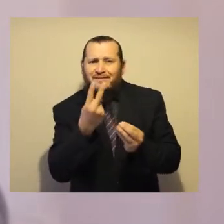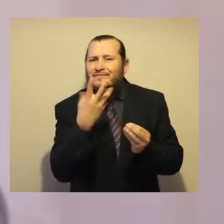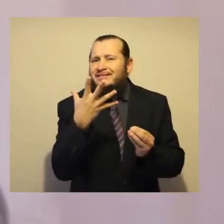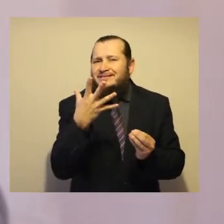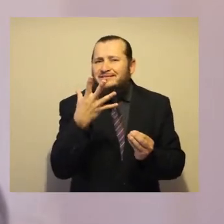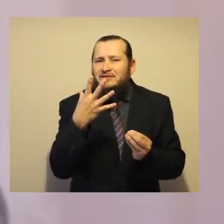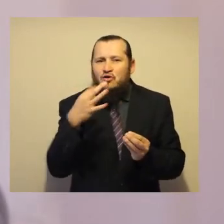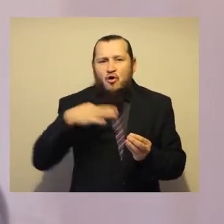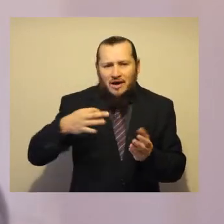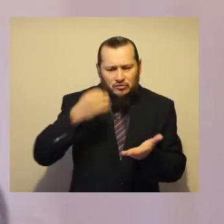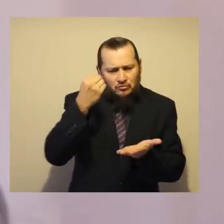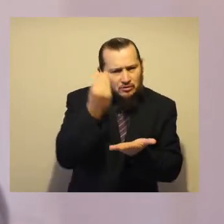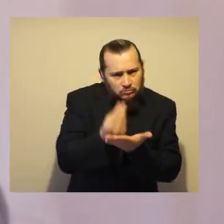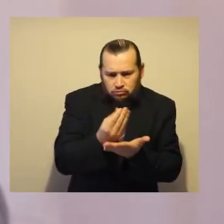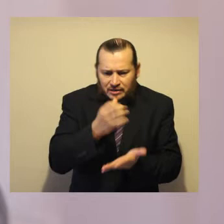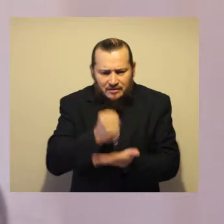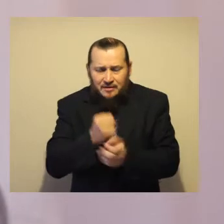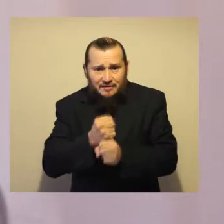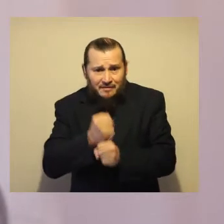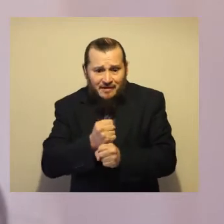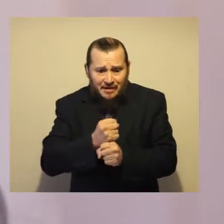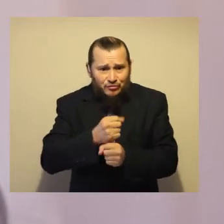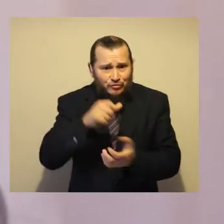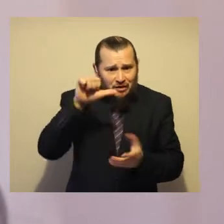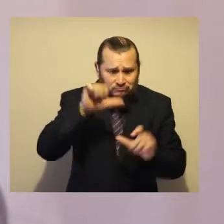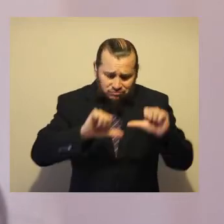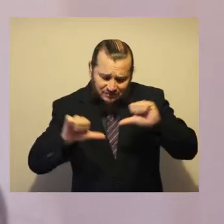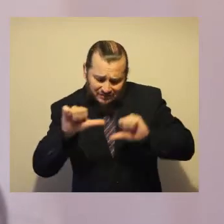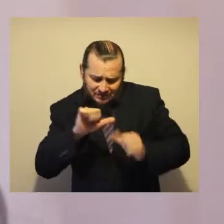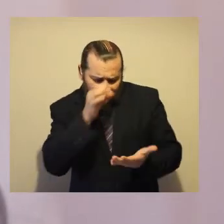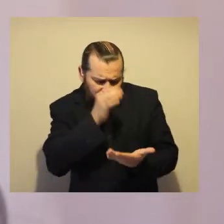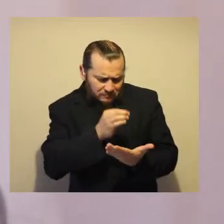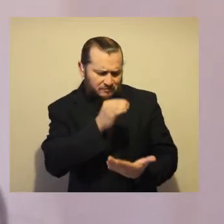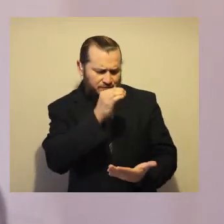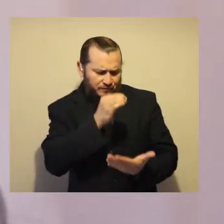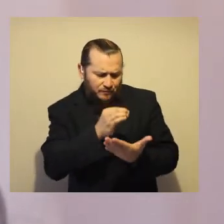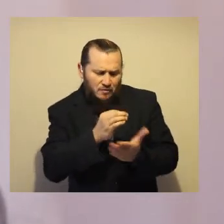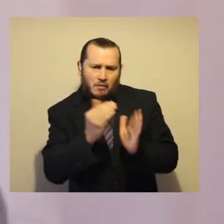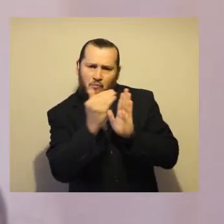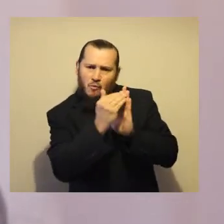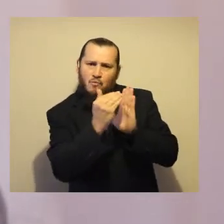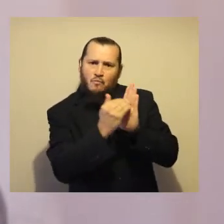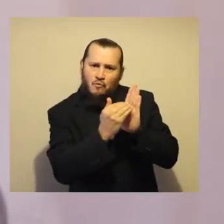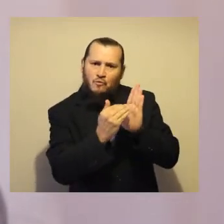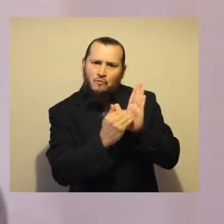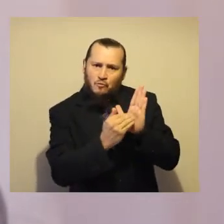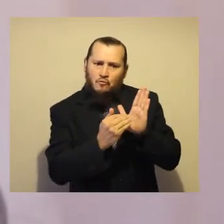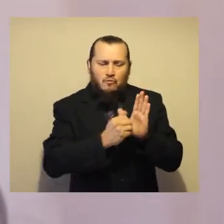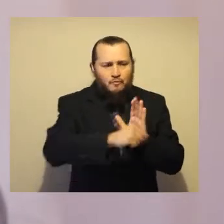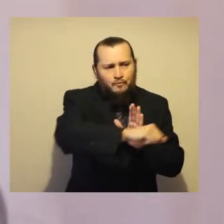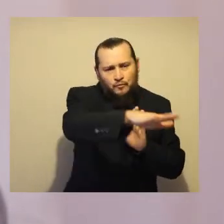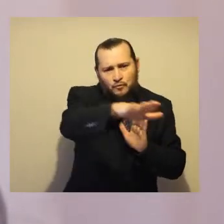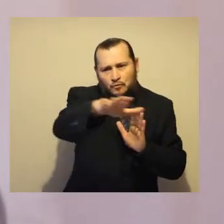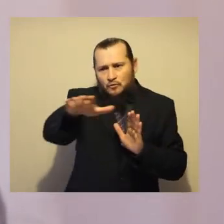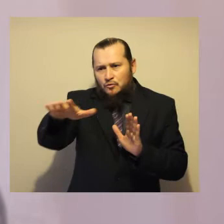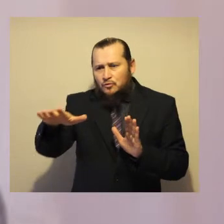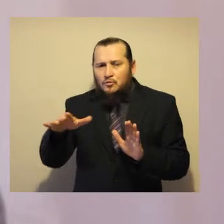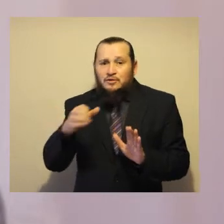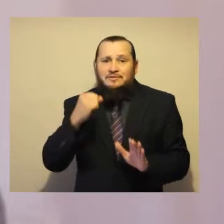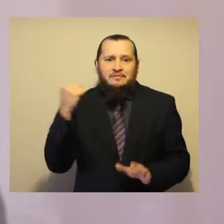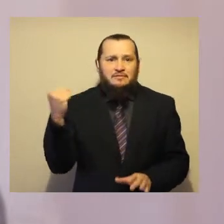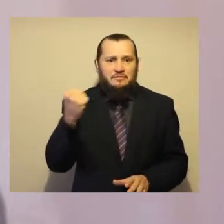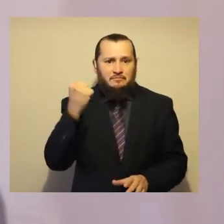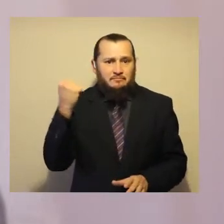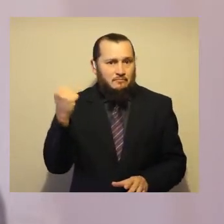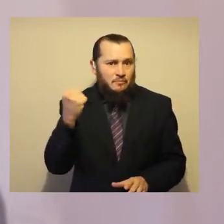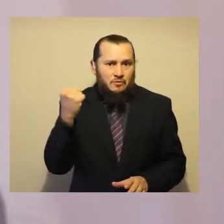territorio y que había una nueva generación de investigadores que iban aportando nuevos saberes a un patrimonio que es muy rico